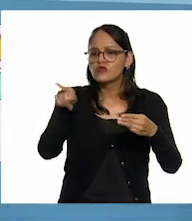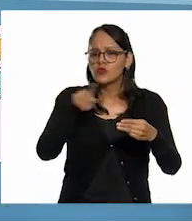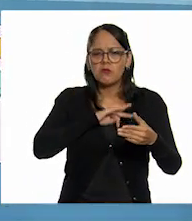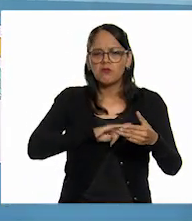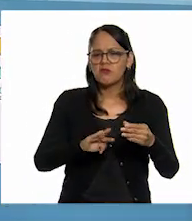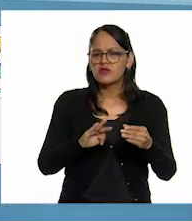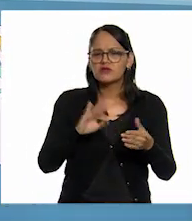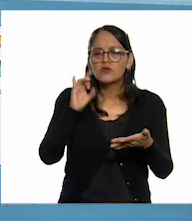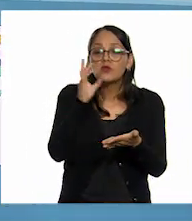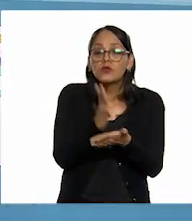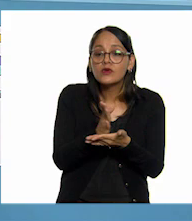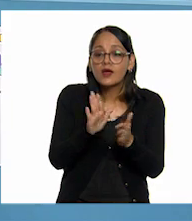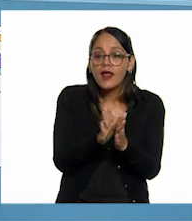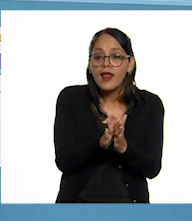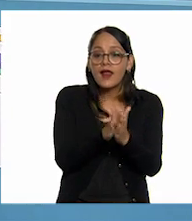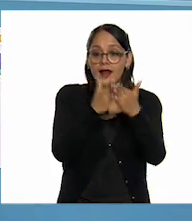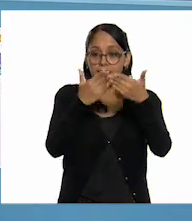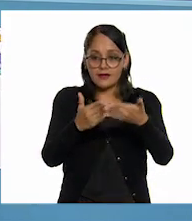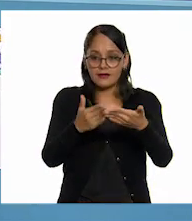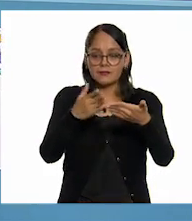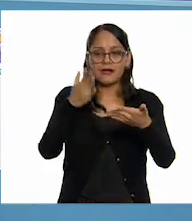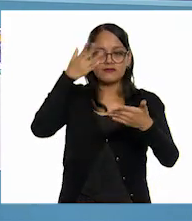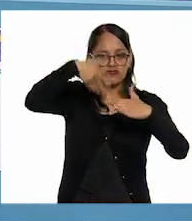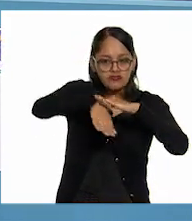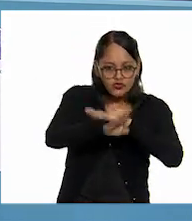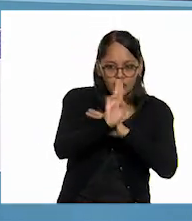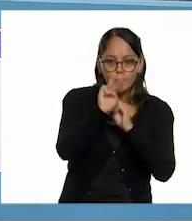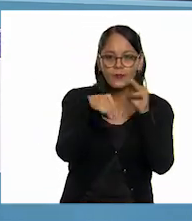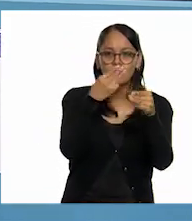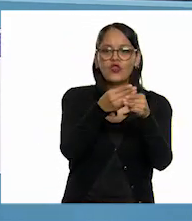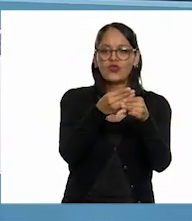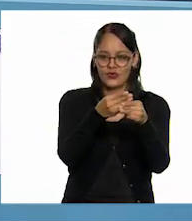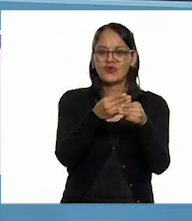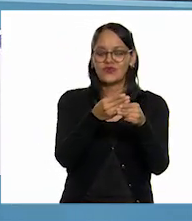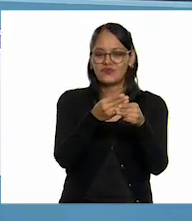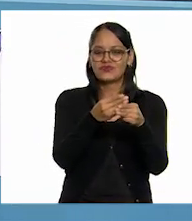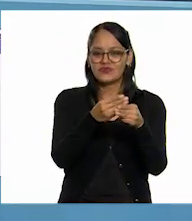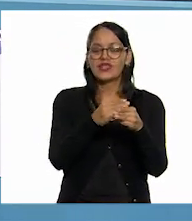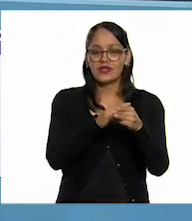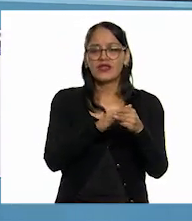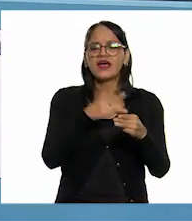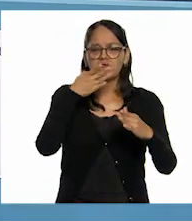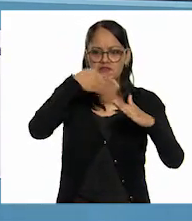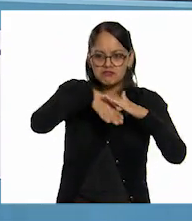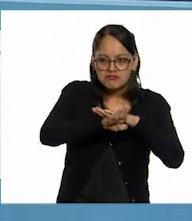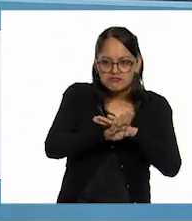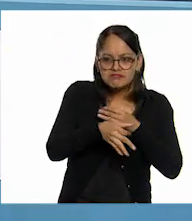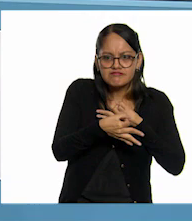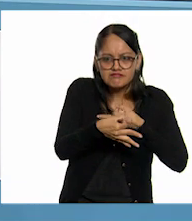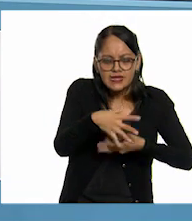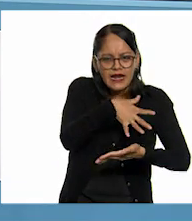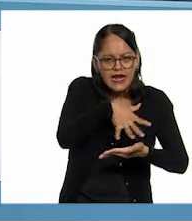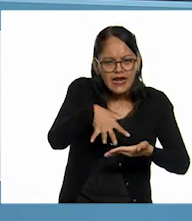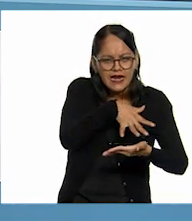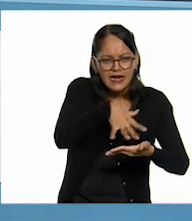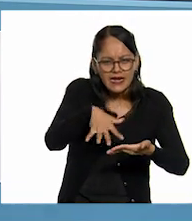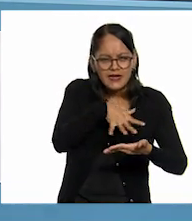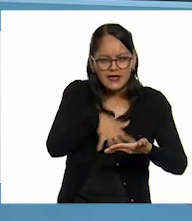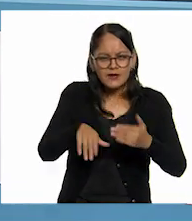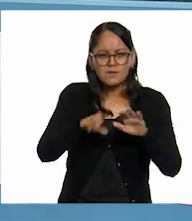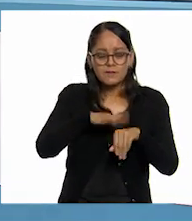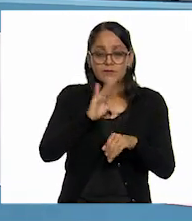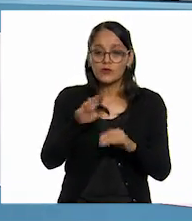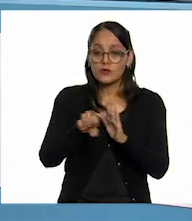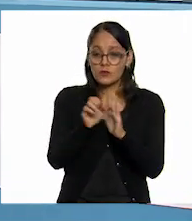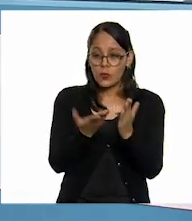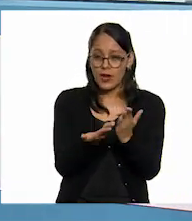con simplemente abrir el libro y te adentras más y más en él, con cada página que